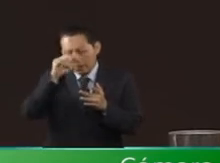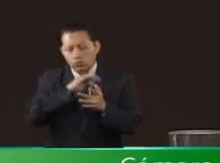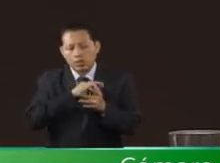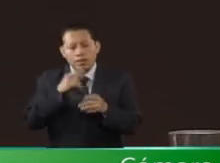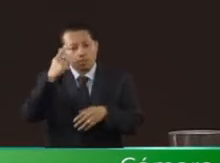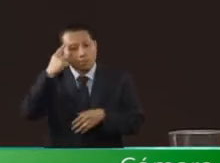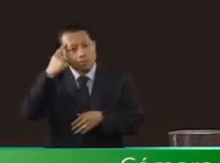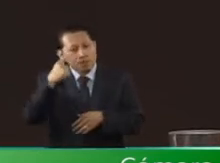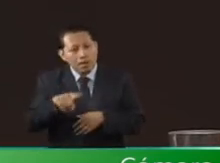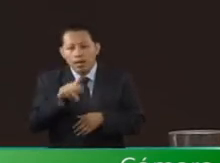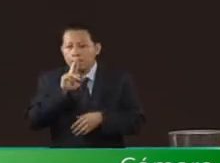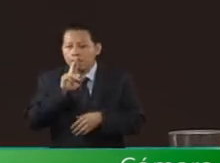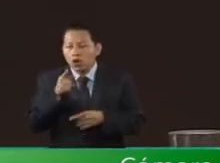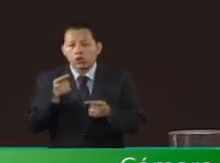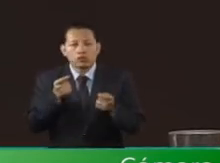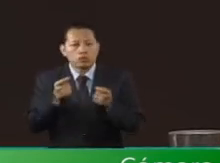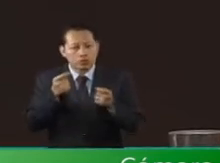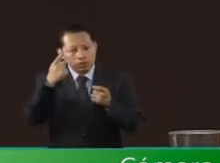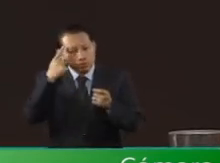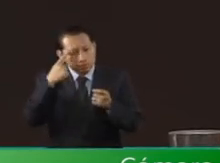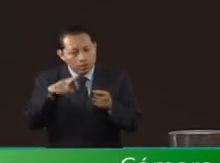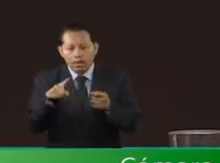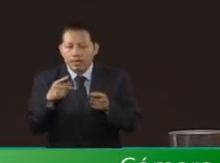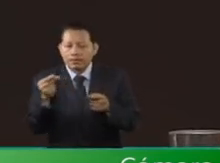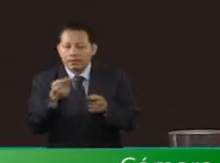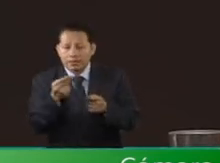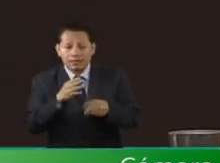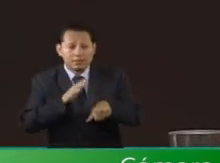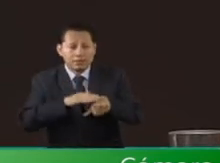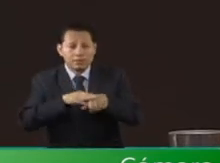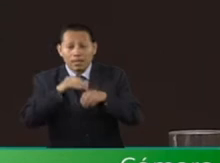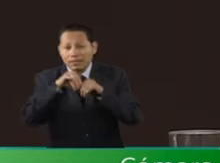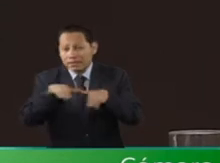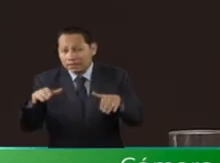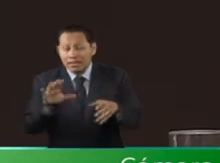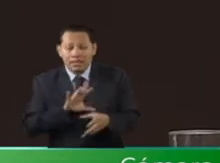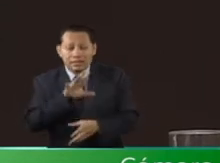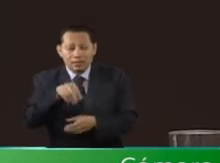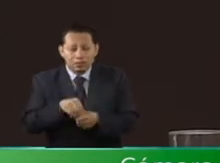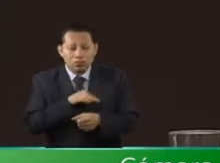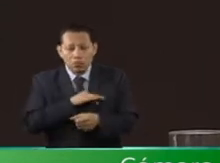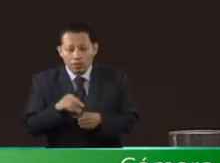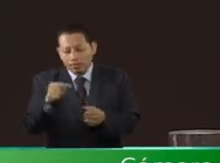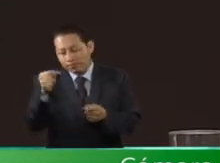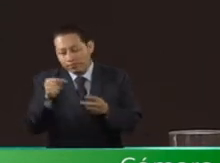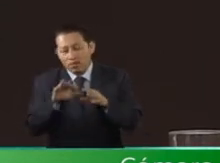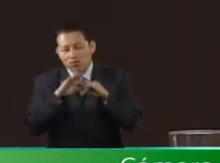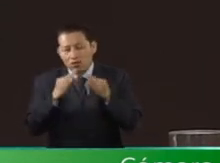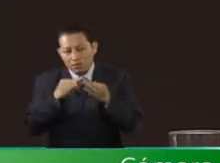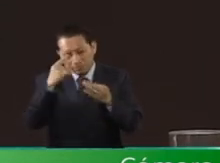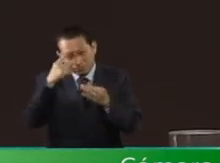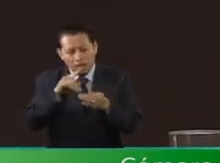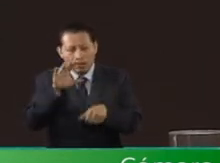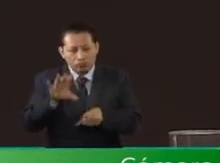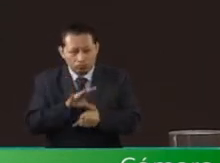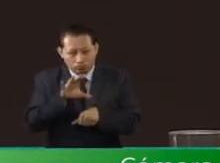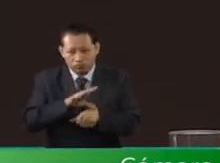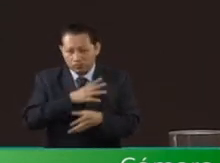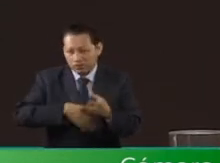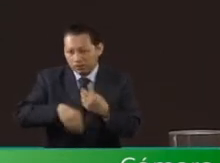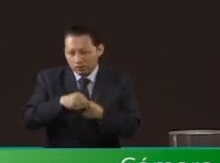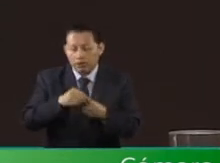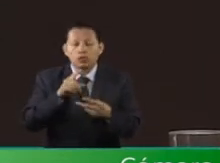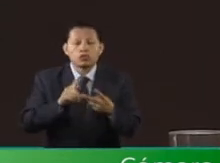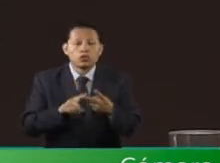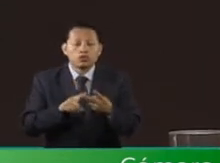para una mejor gestión de la demanda y una integración más efectiva de las fuentes renovables número tres fomento